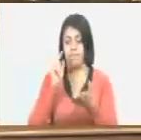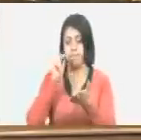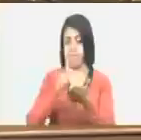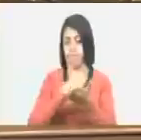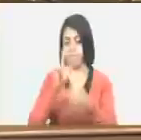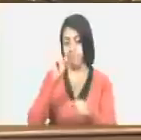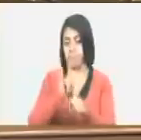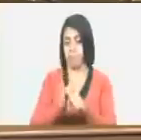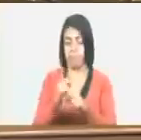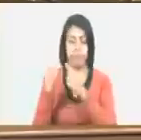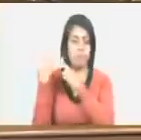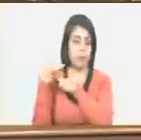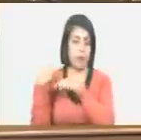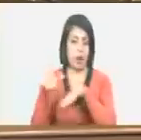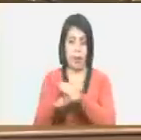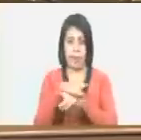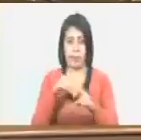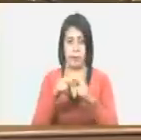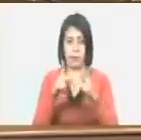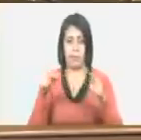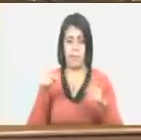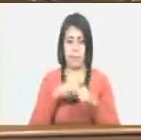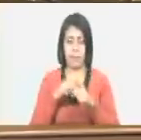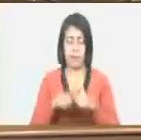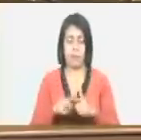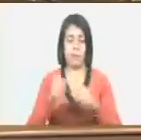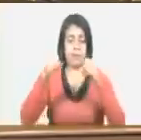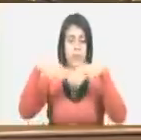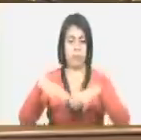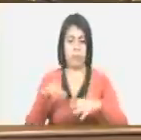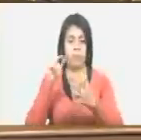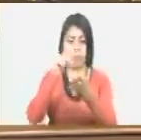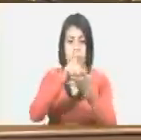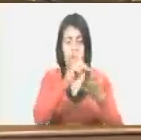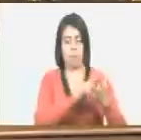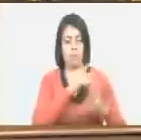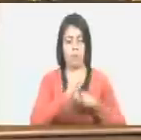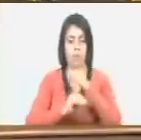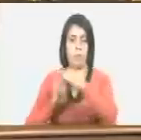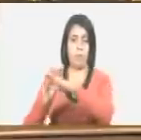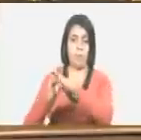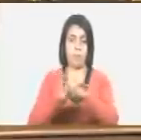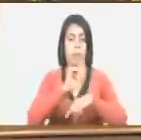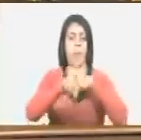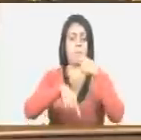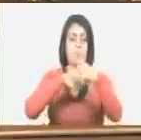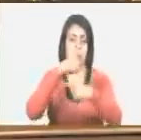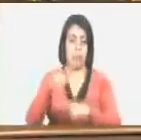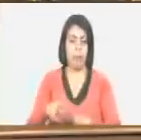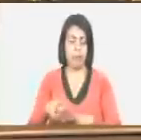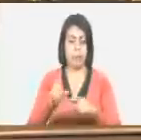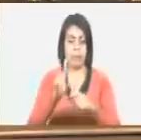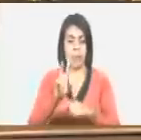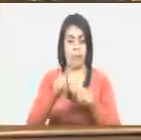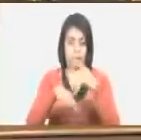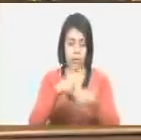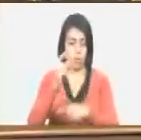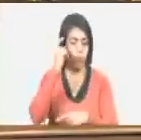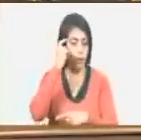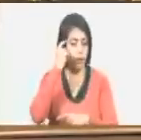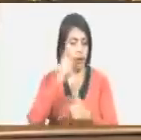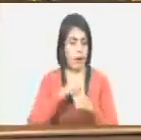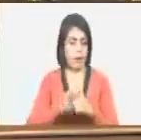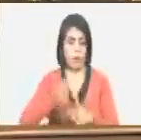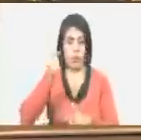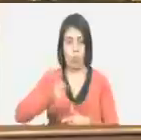incomparecencia del representante del Ministerio Público, se suspenderá la audiencia y se convocará para el día siguiente.